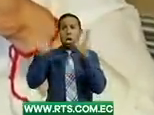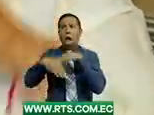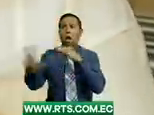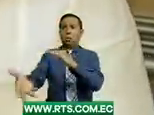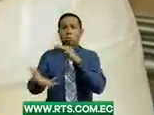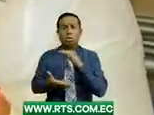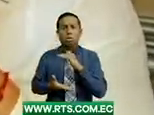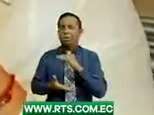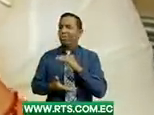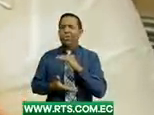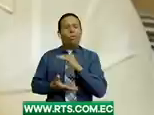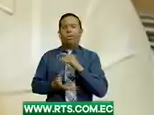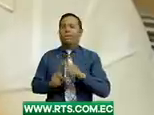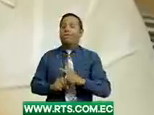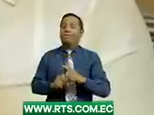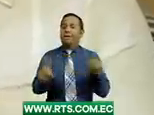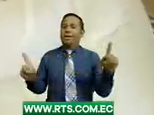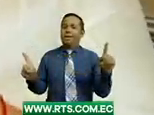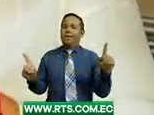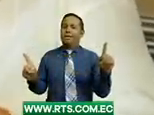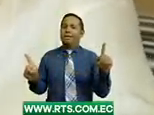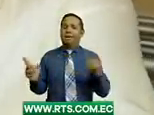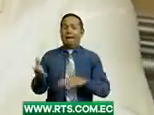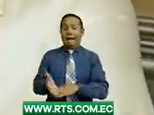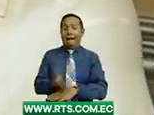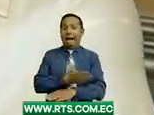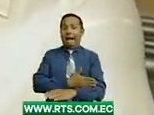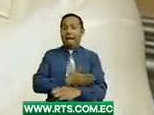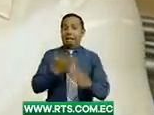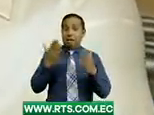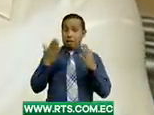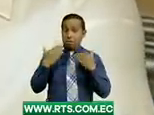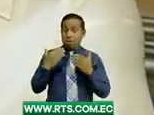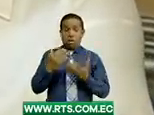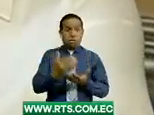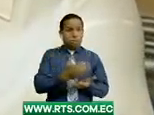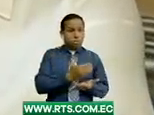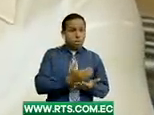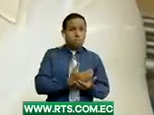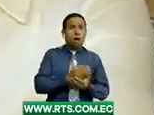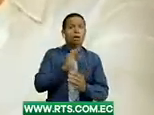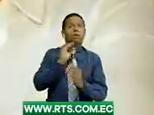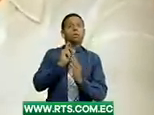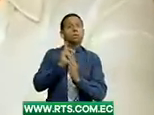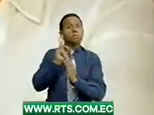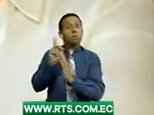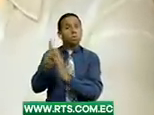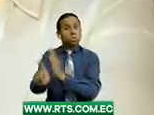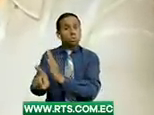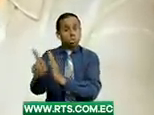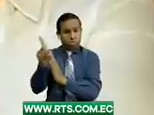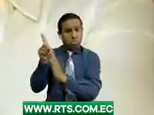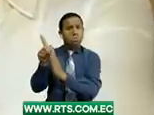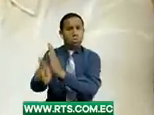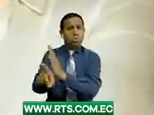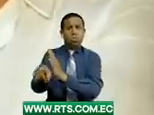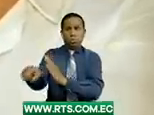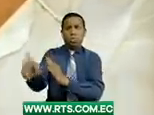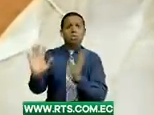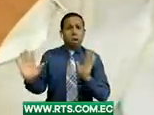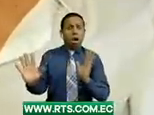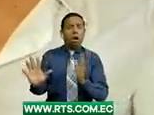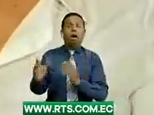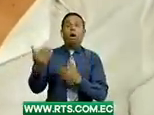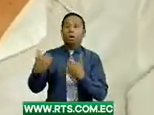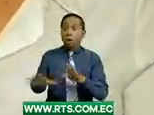no. Esto es un dinero de Guayaquil que se depositó en cuentas del gobierno, porque así lo dice la ley perversa, y